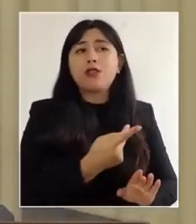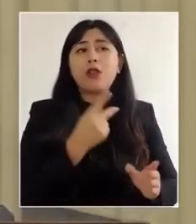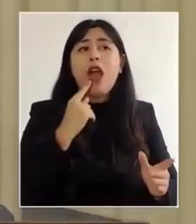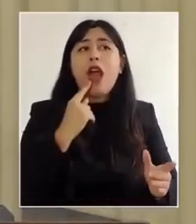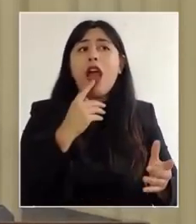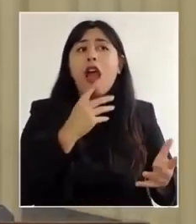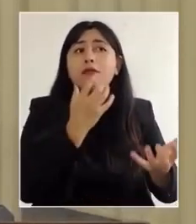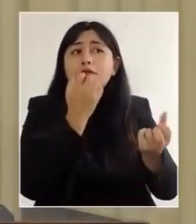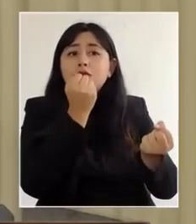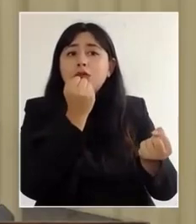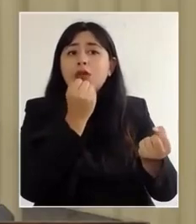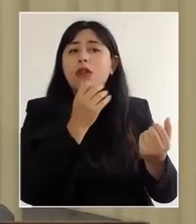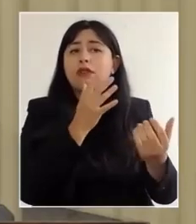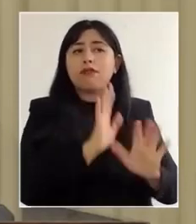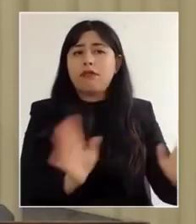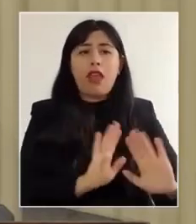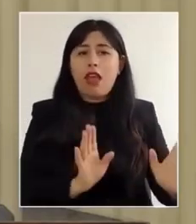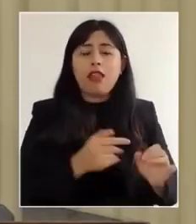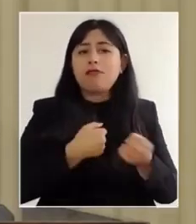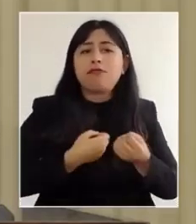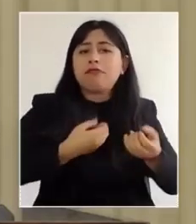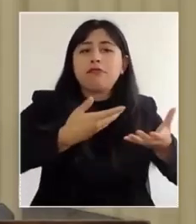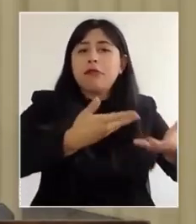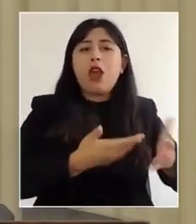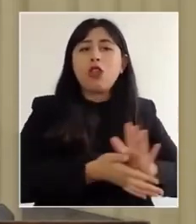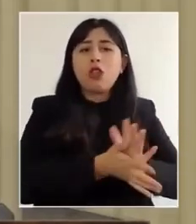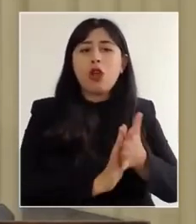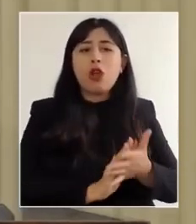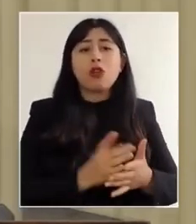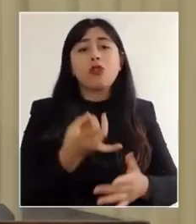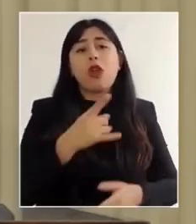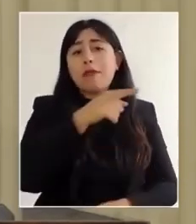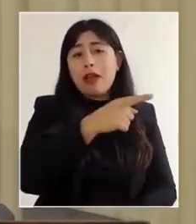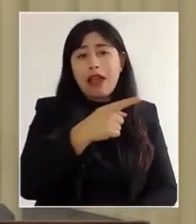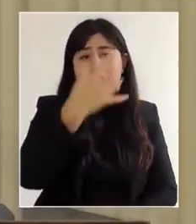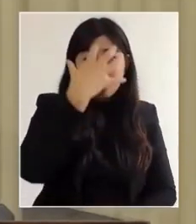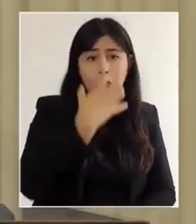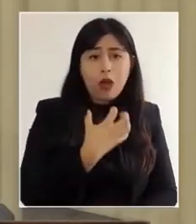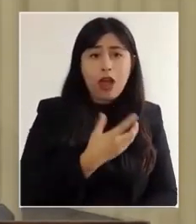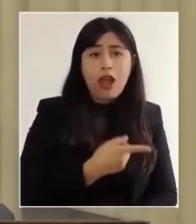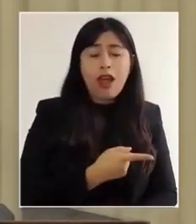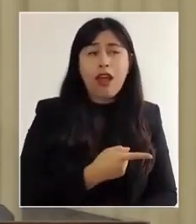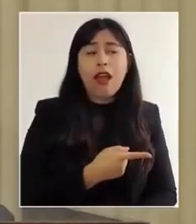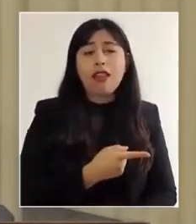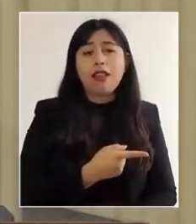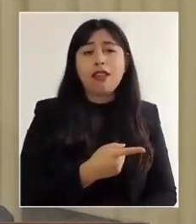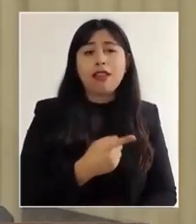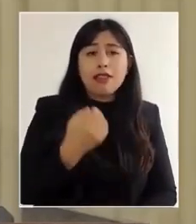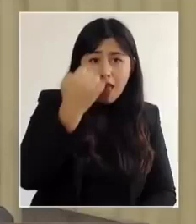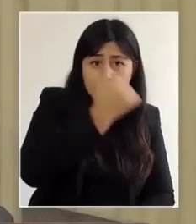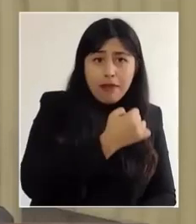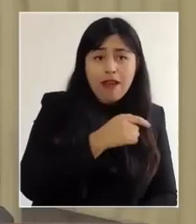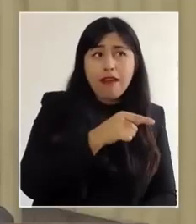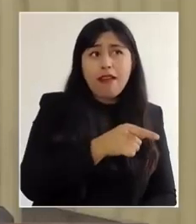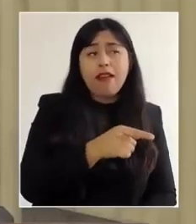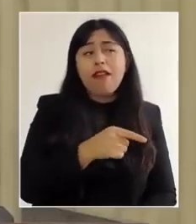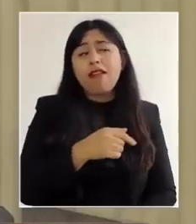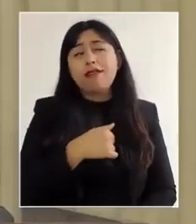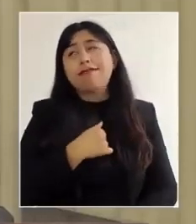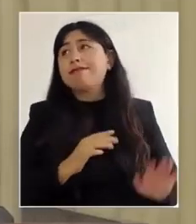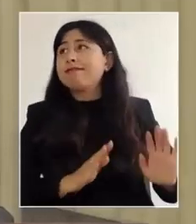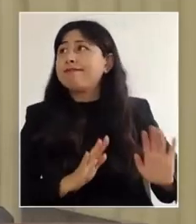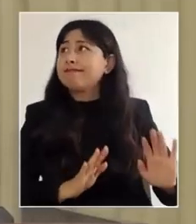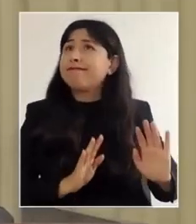compartido solamente cuando se taimaba tenía que parar esperar que se taimara para conversar